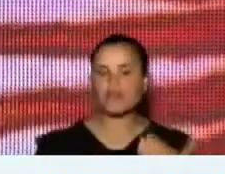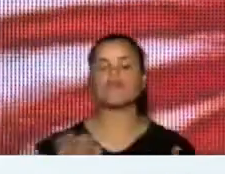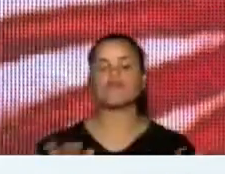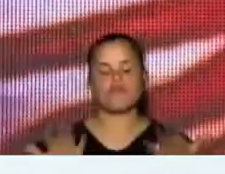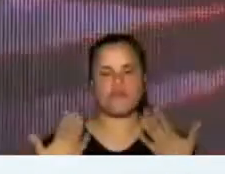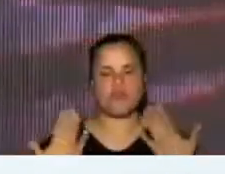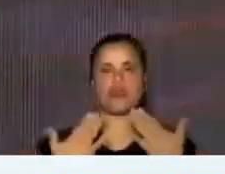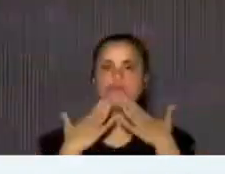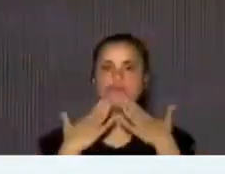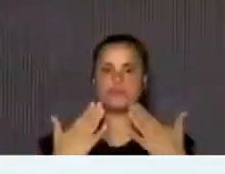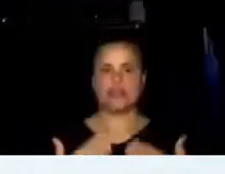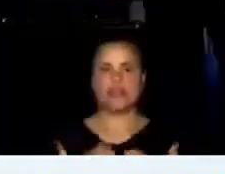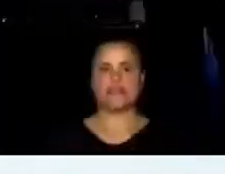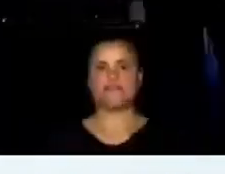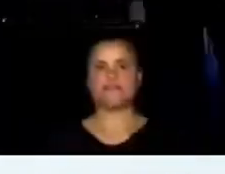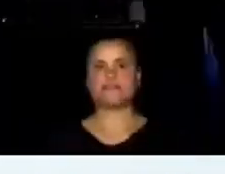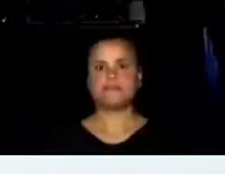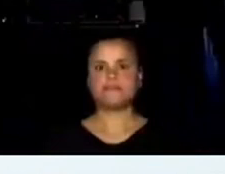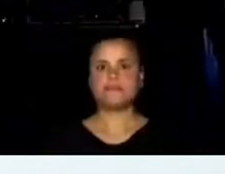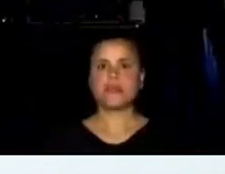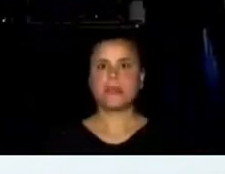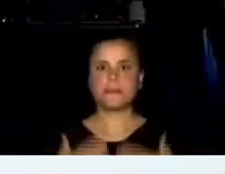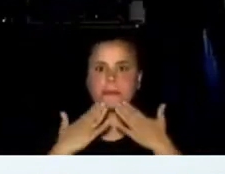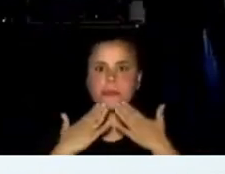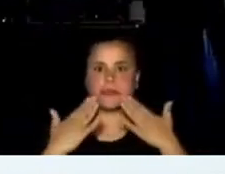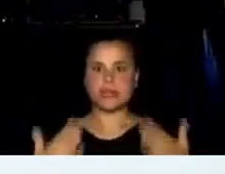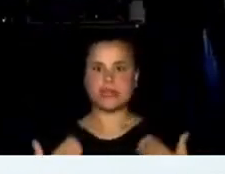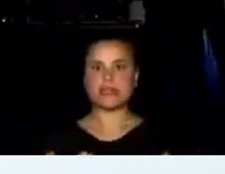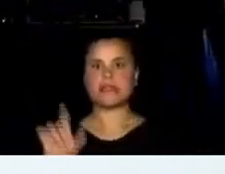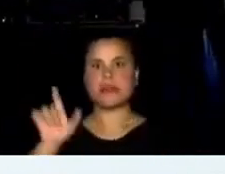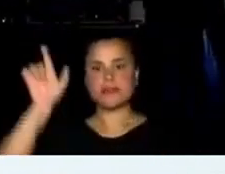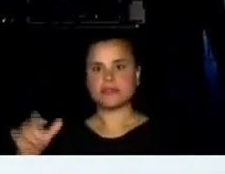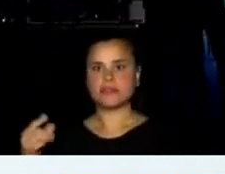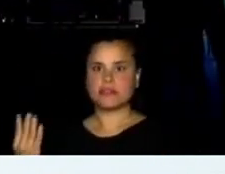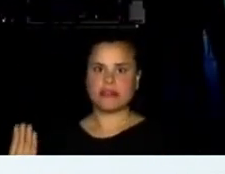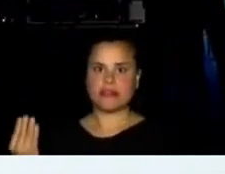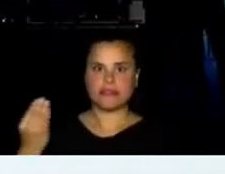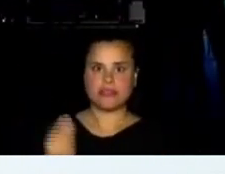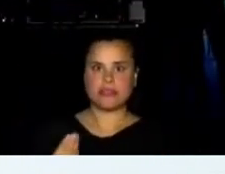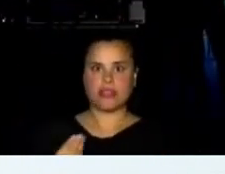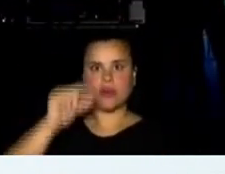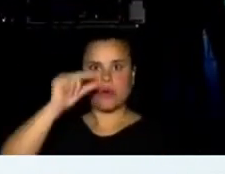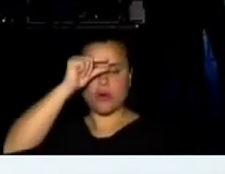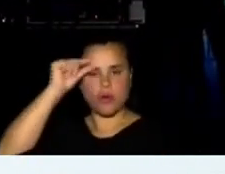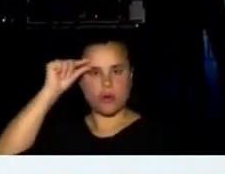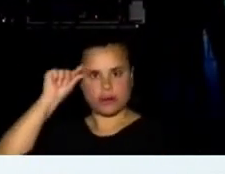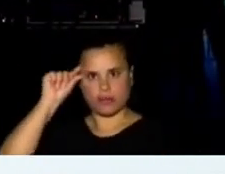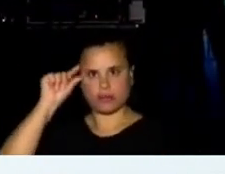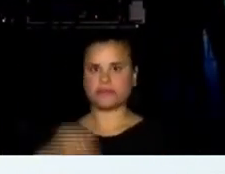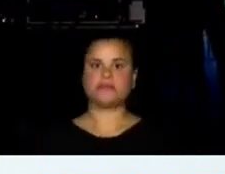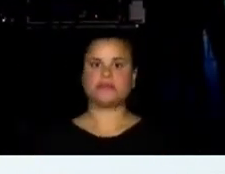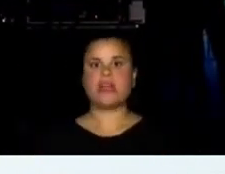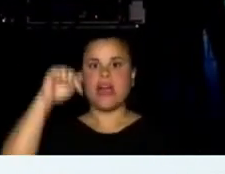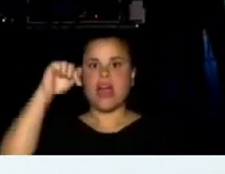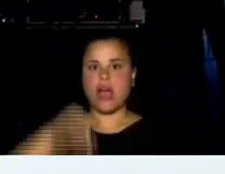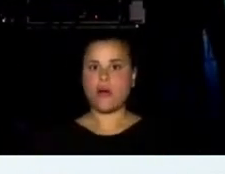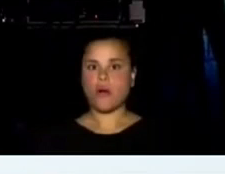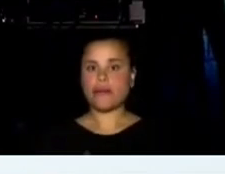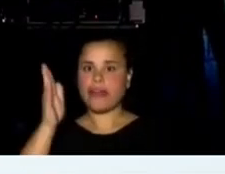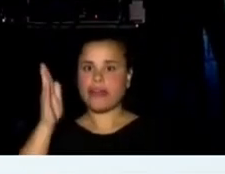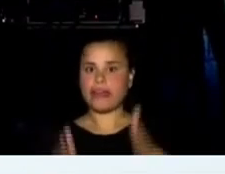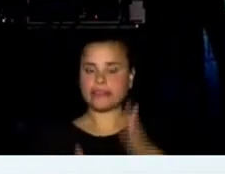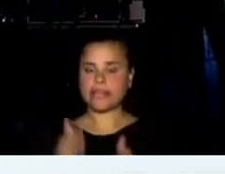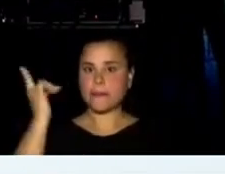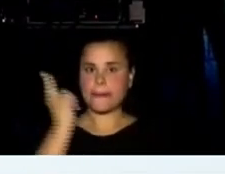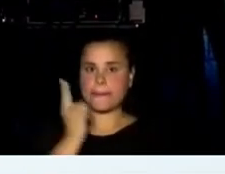vulnerables en nuestra provincia. Claro, qué sensibilidad puede tener para con una madre, para con un hijo,